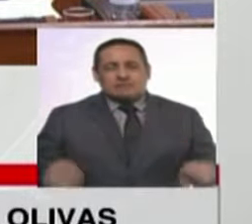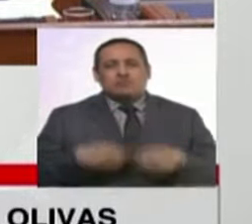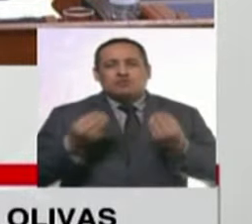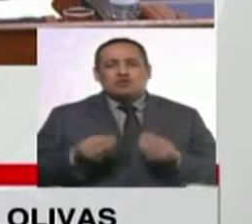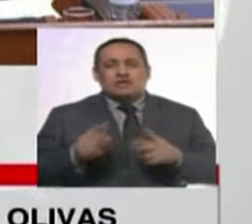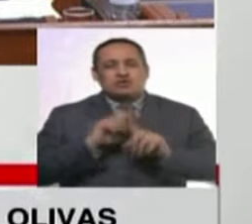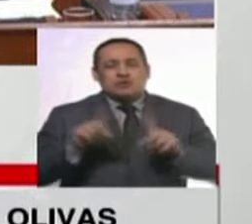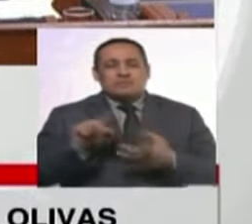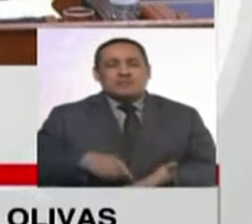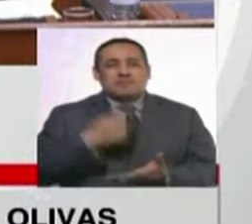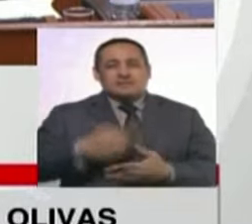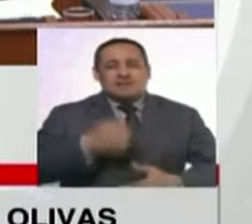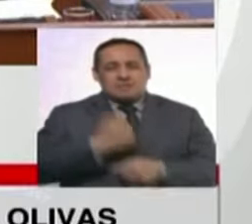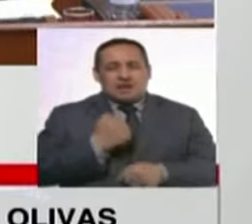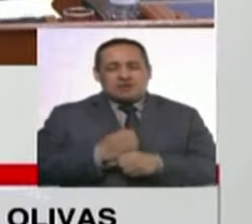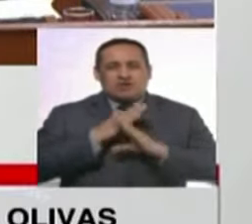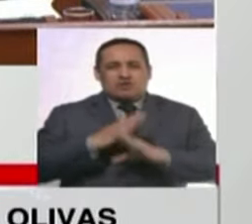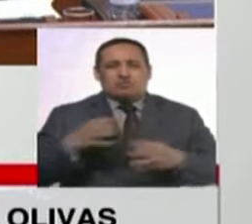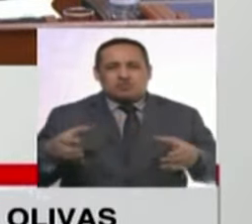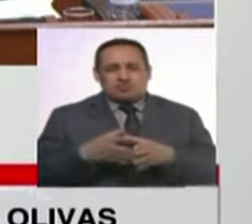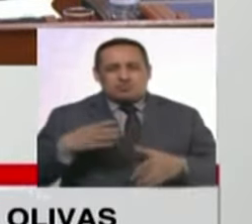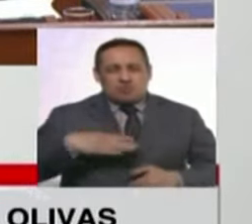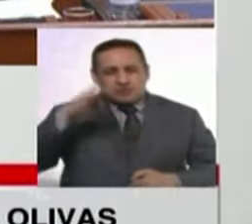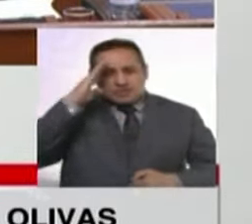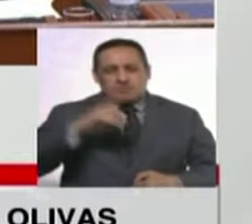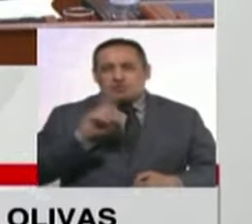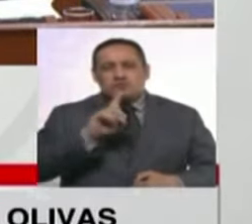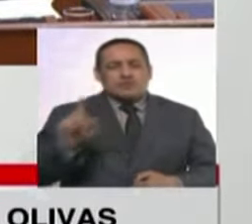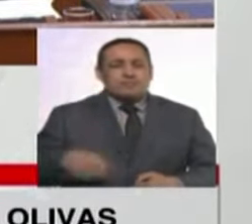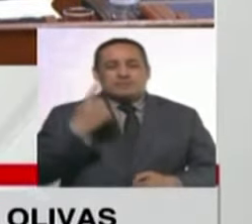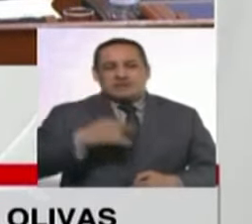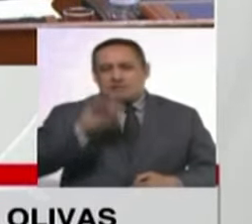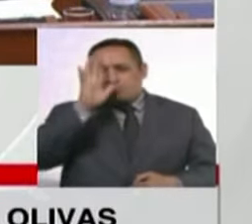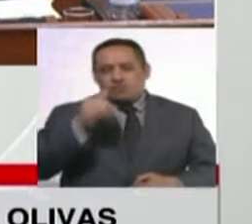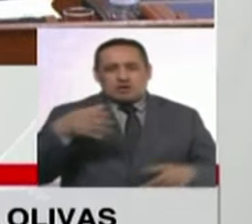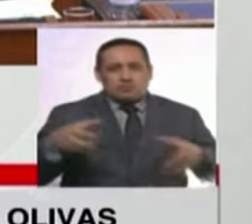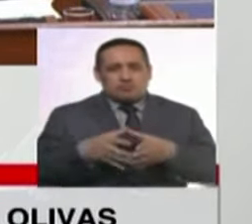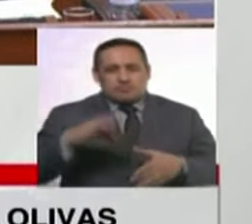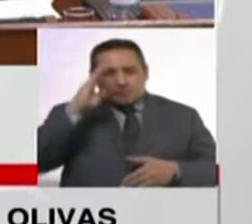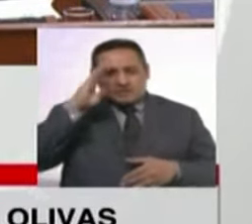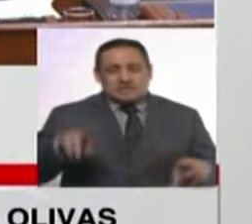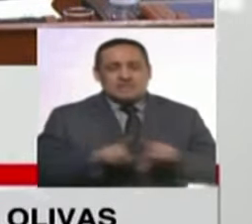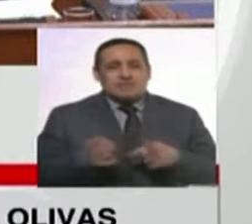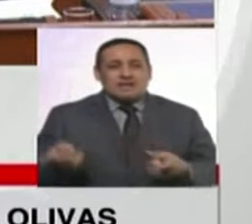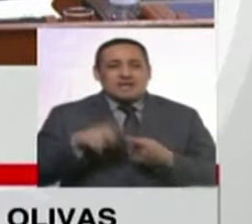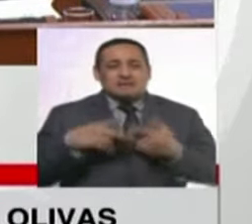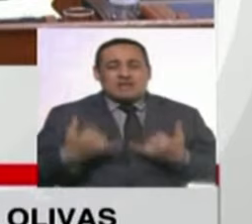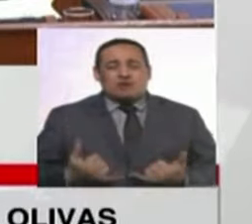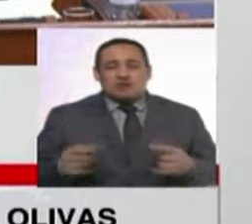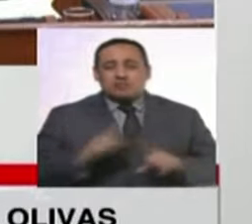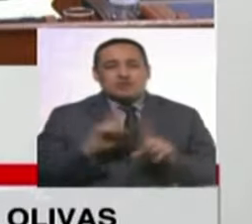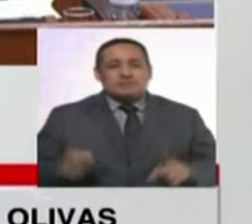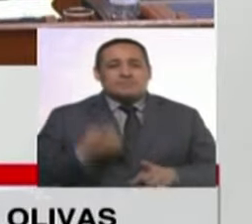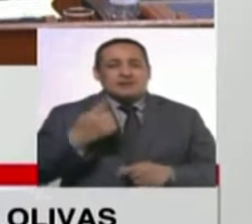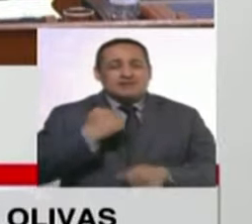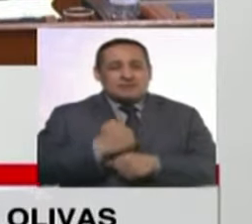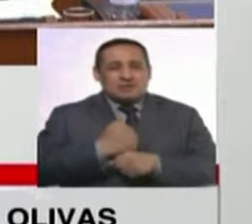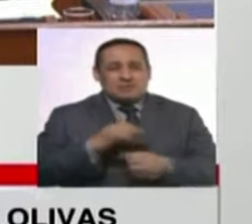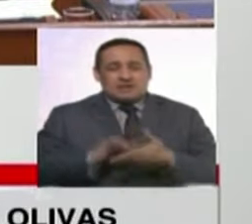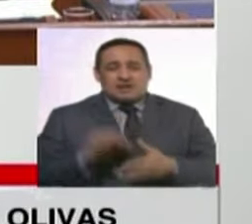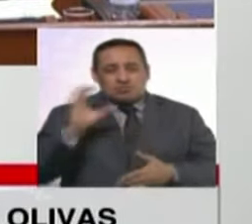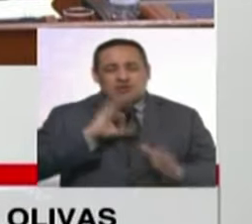no es la primera acción en contra de la policía porque no es la primera burla en contra de la policía y ahora no es la primera acción que